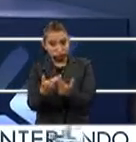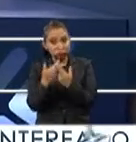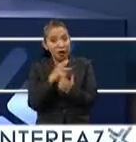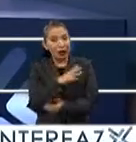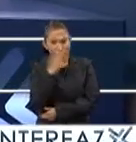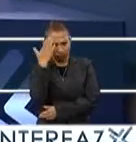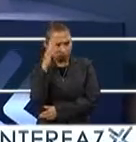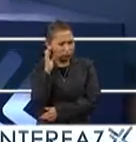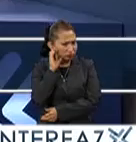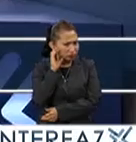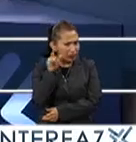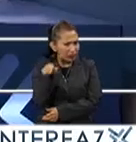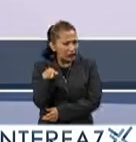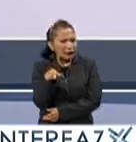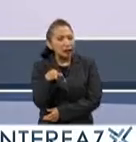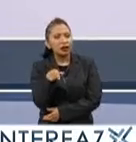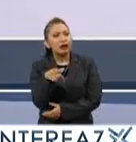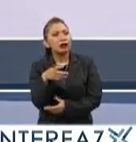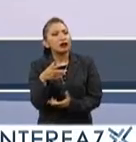Tú sabes que